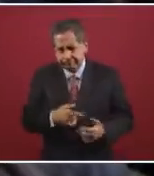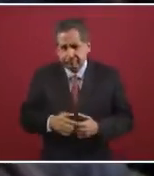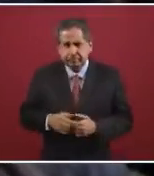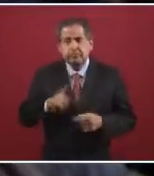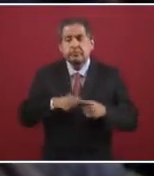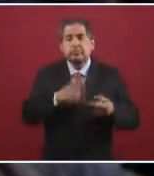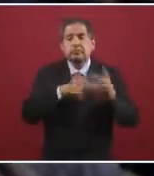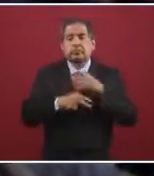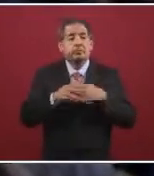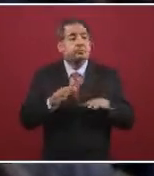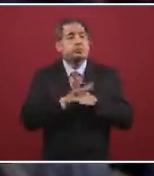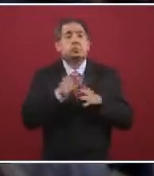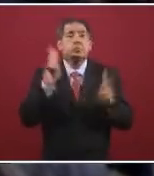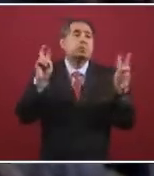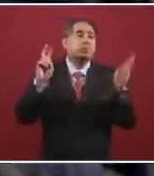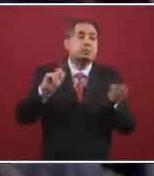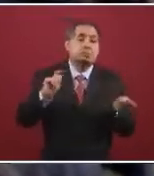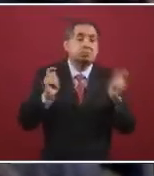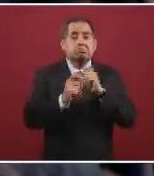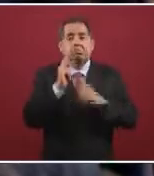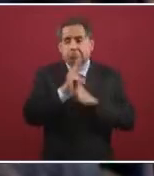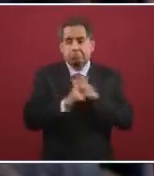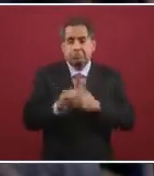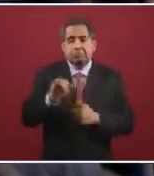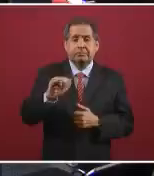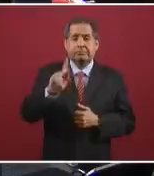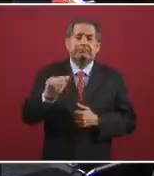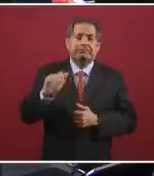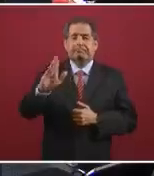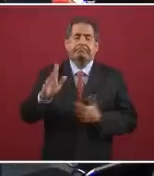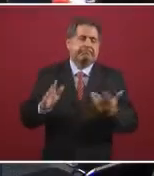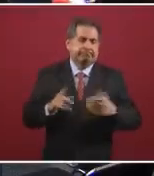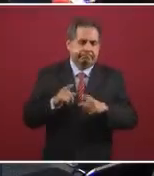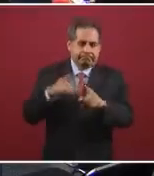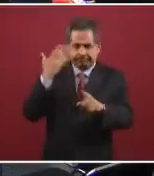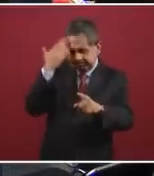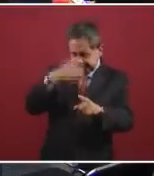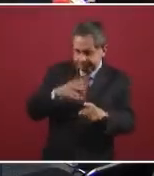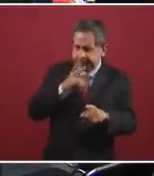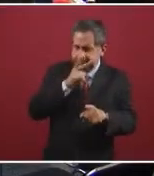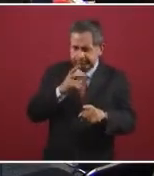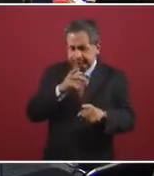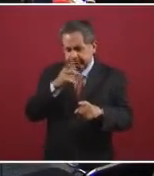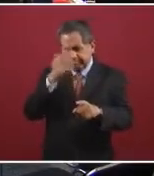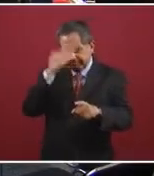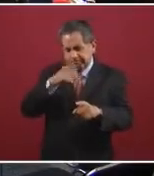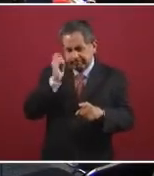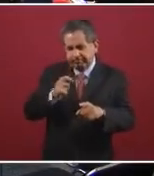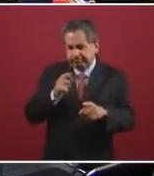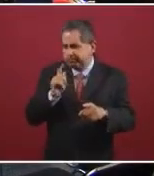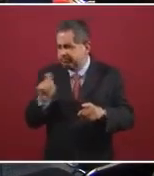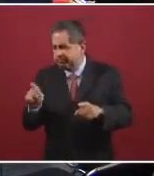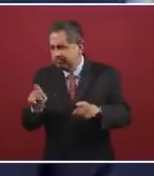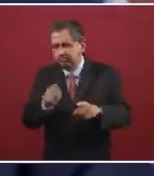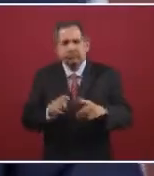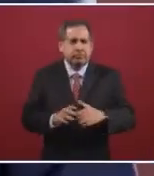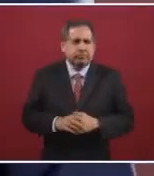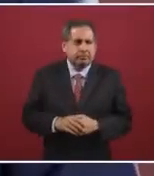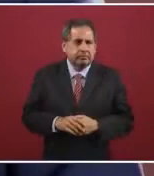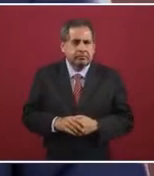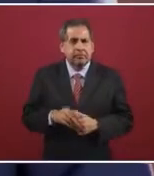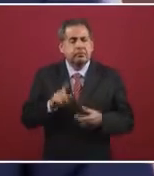que vinieron a cambiar al país e hicieron el IPAB. Usted lo sabe, señor presidente. De los que